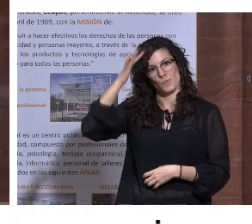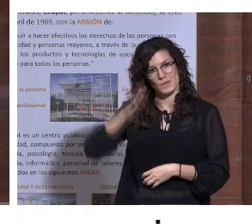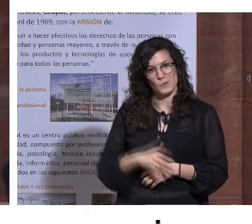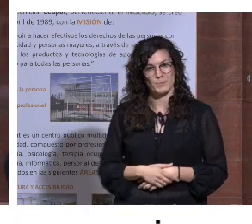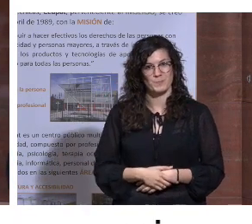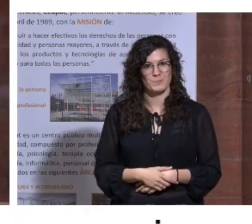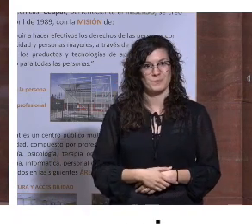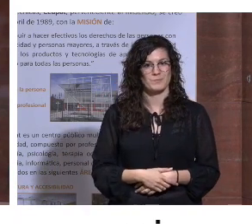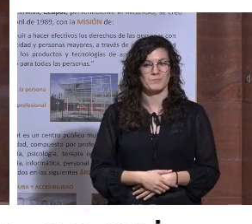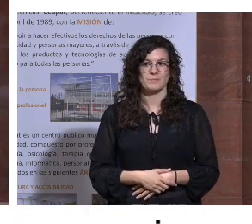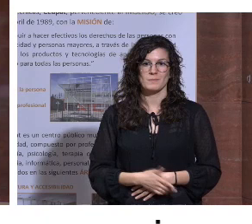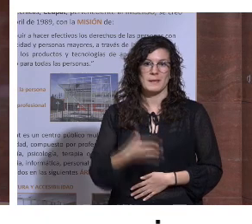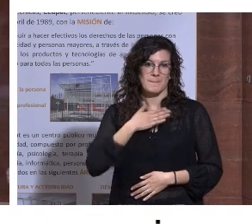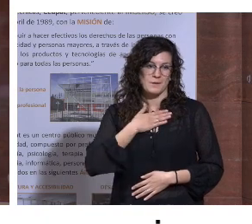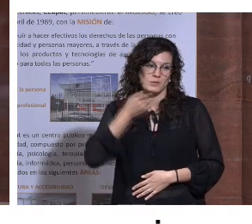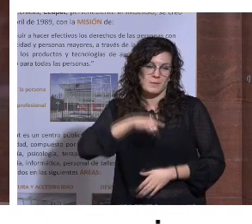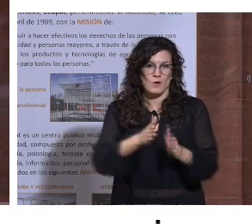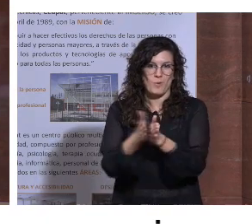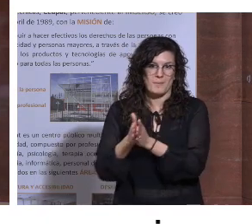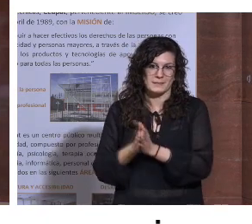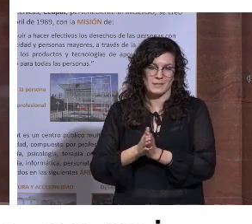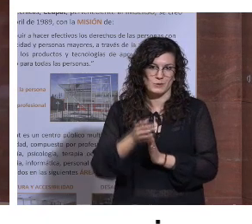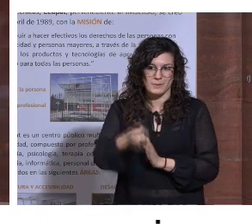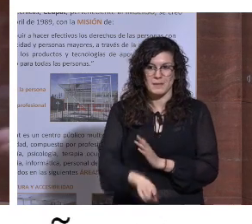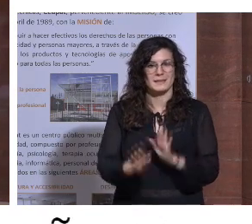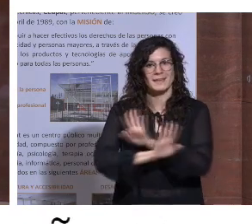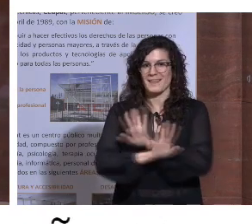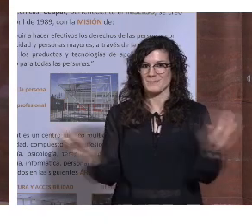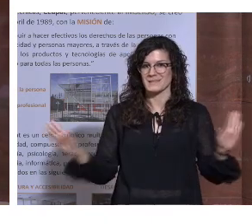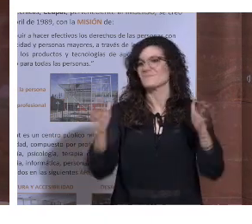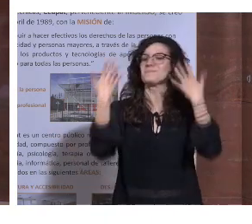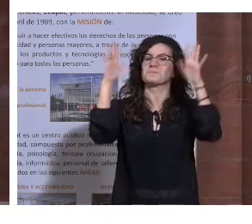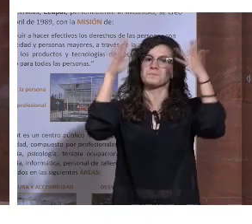que el de mis compañeros también. Nada más.